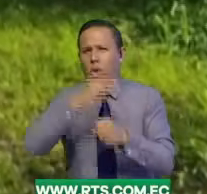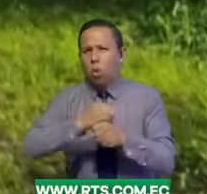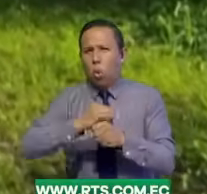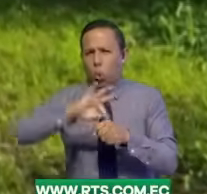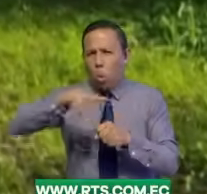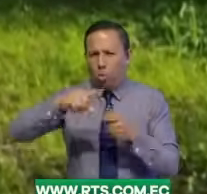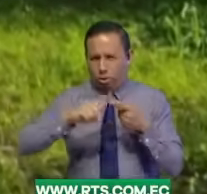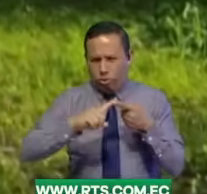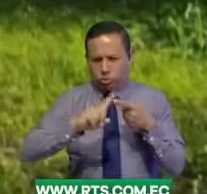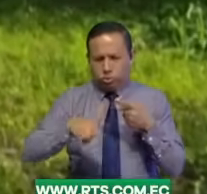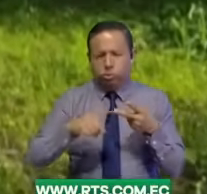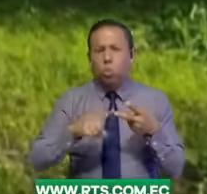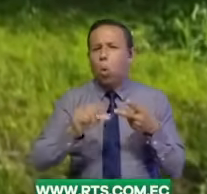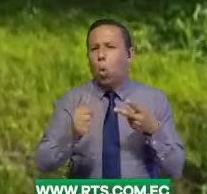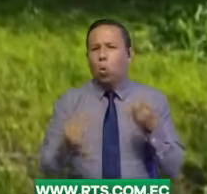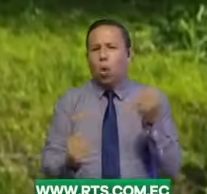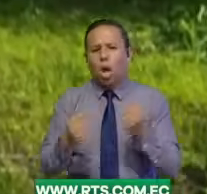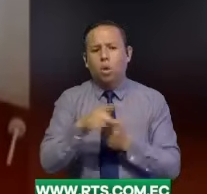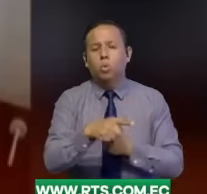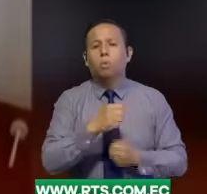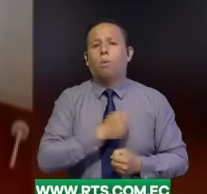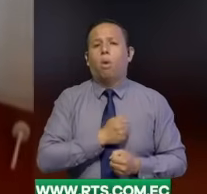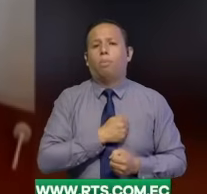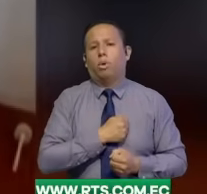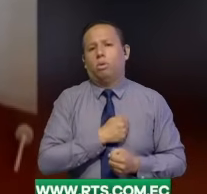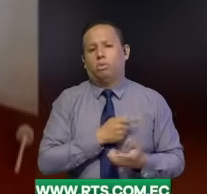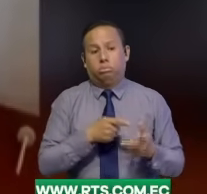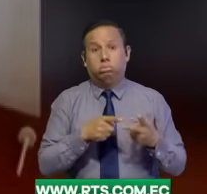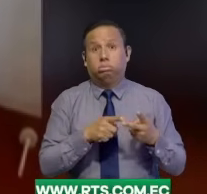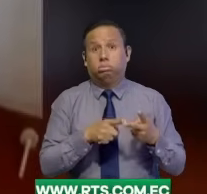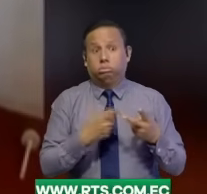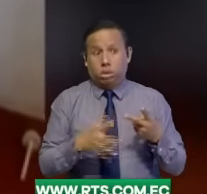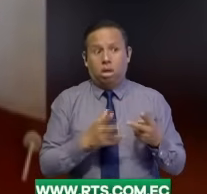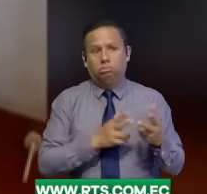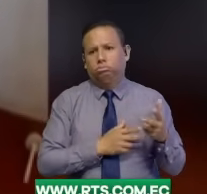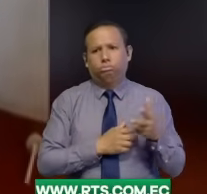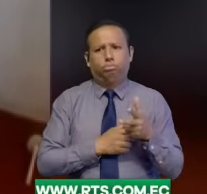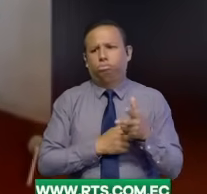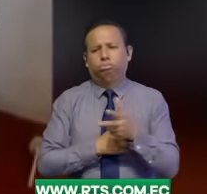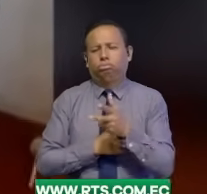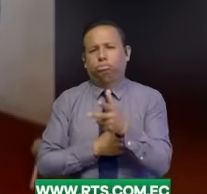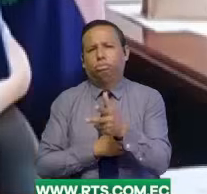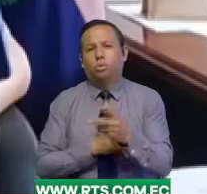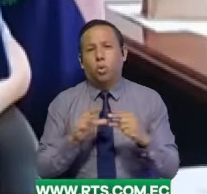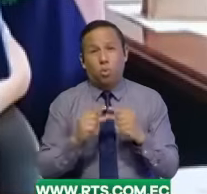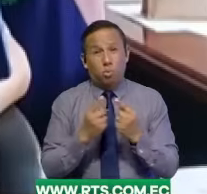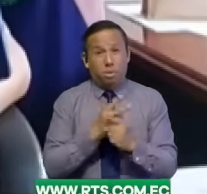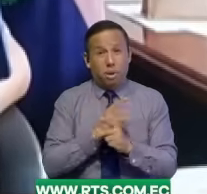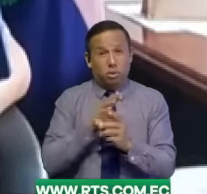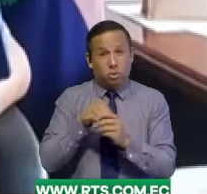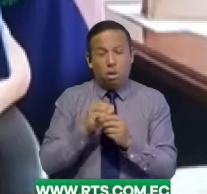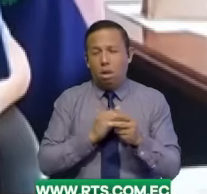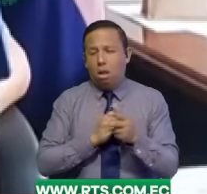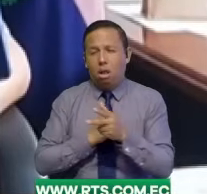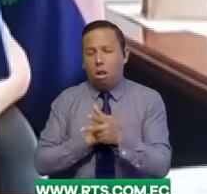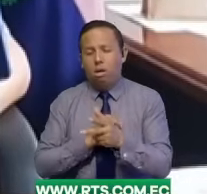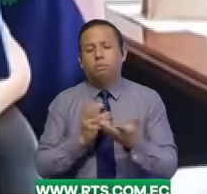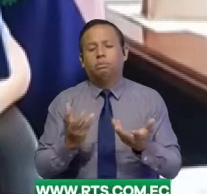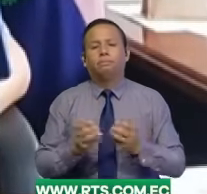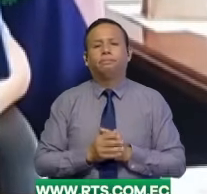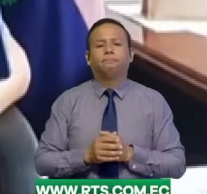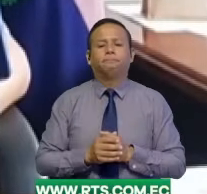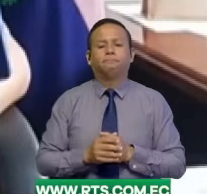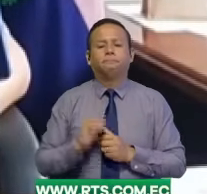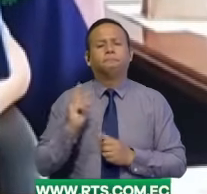otro automotor que pertenecía a la víctima, que a propósito fue utilizado por los criminales. Ah, bueno,